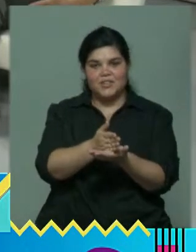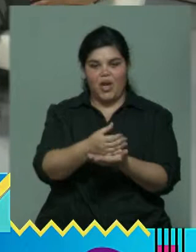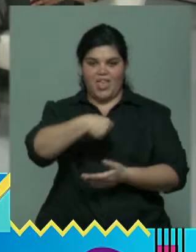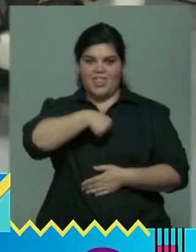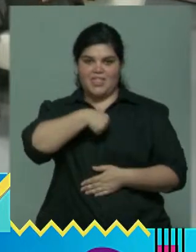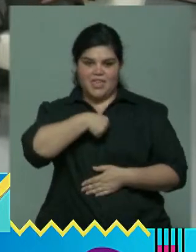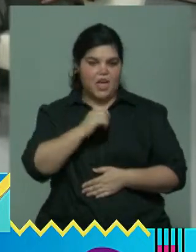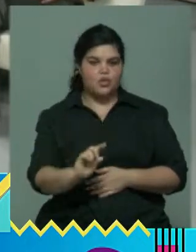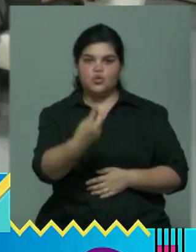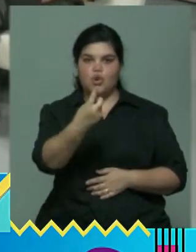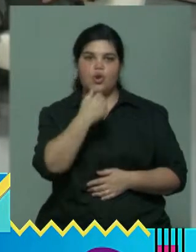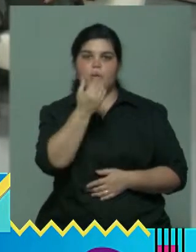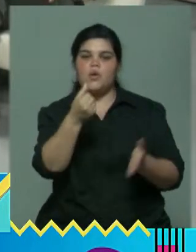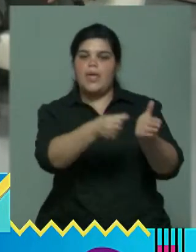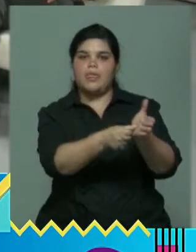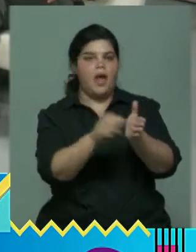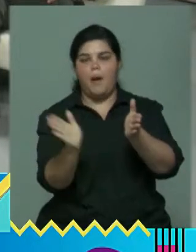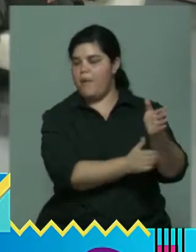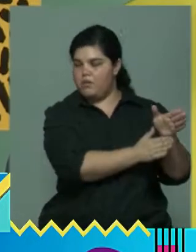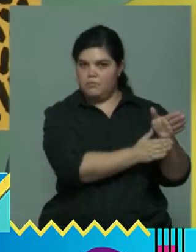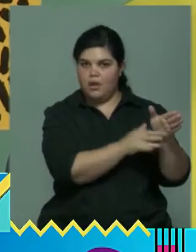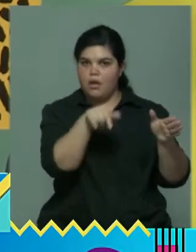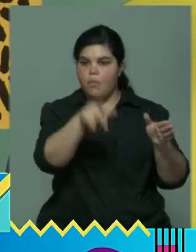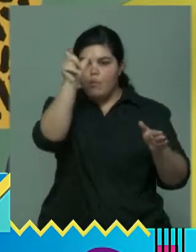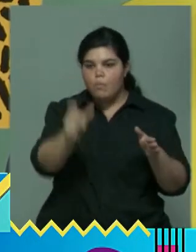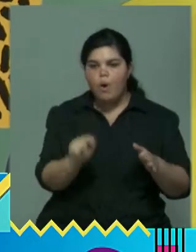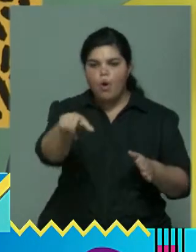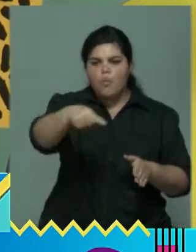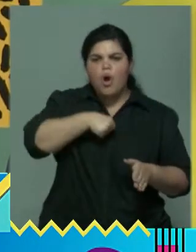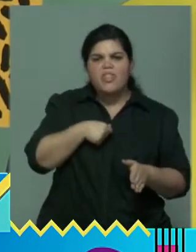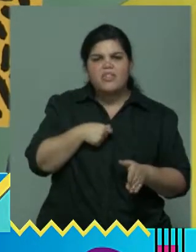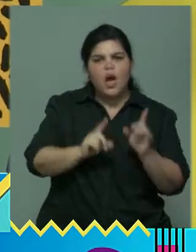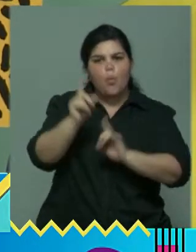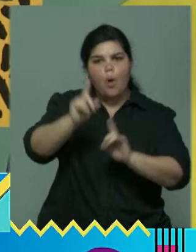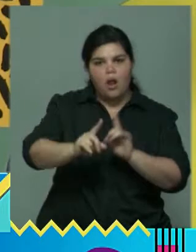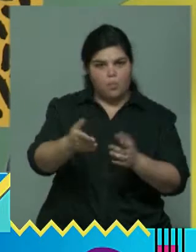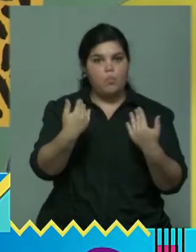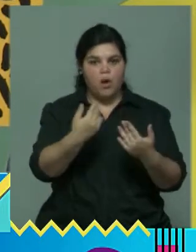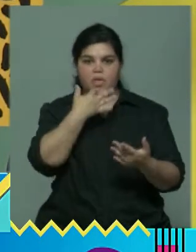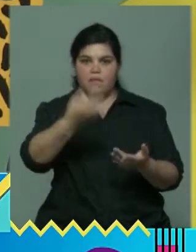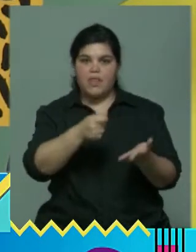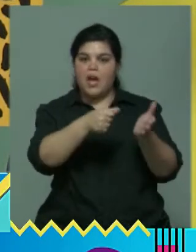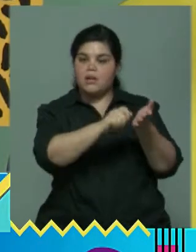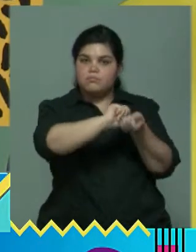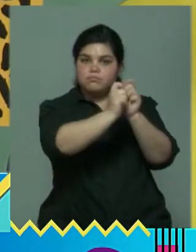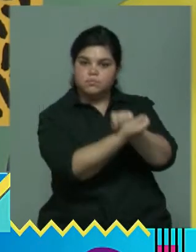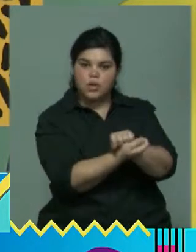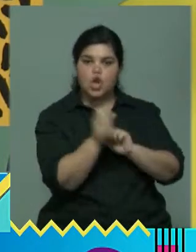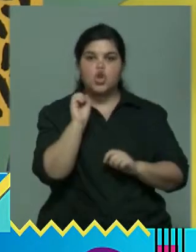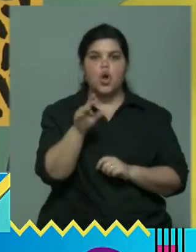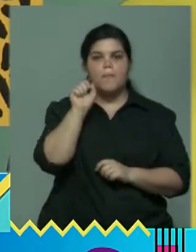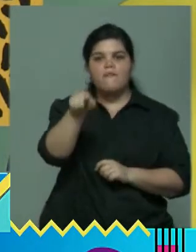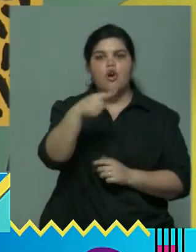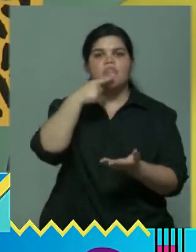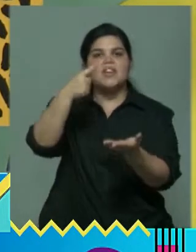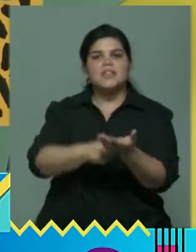es independiente a lo que dice tu DNI, sí tenés el derecho a hacer el cambio registral y que se ajuste a tu nombre autopercibido,